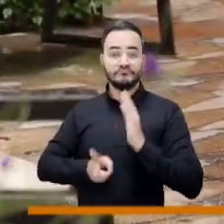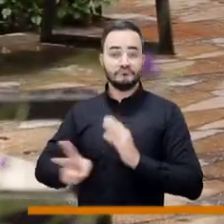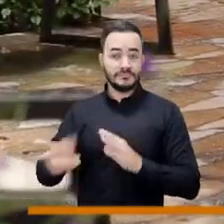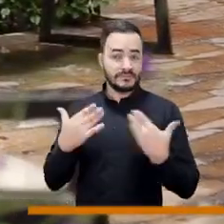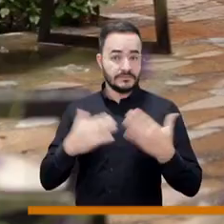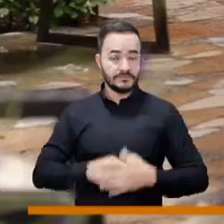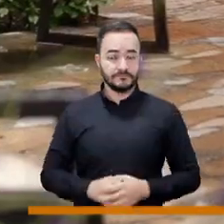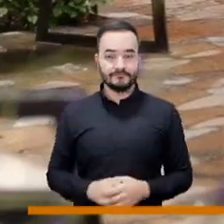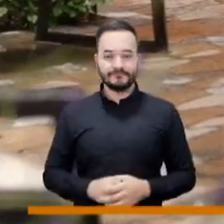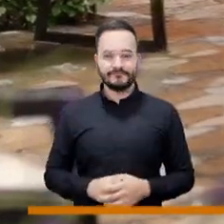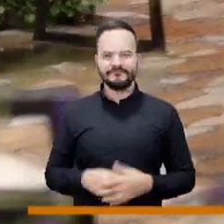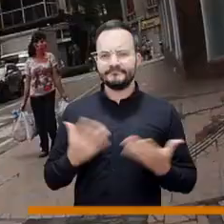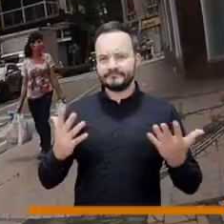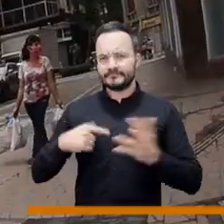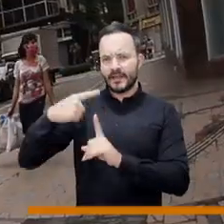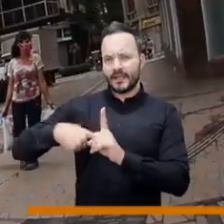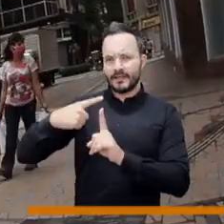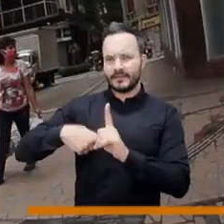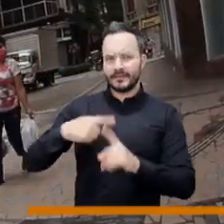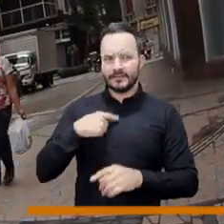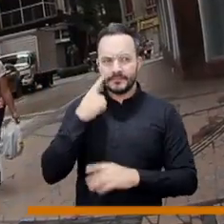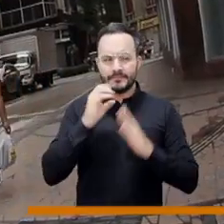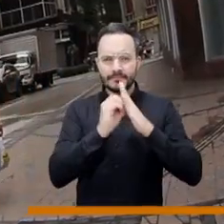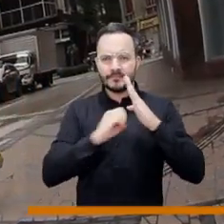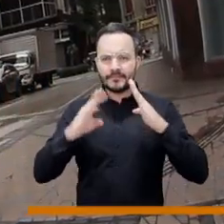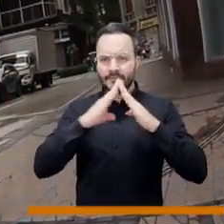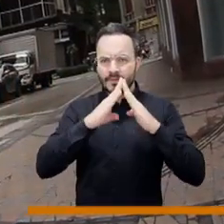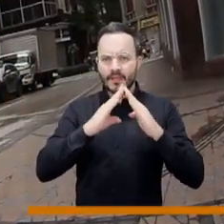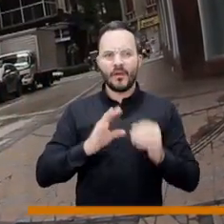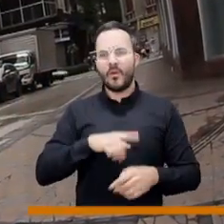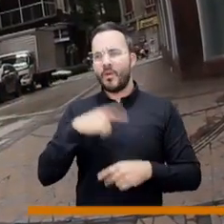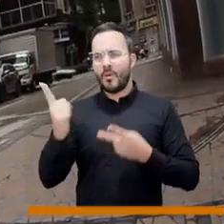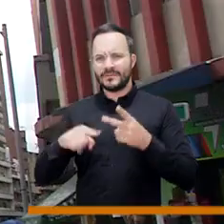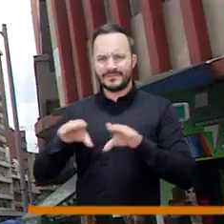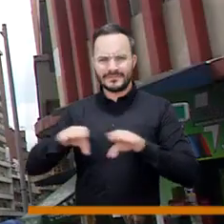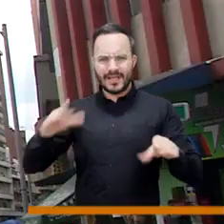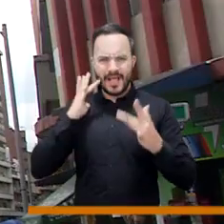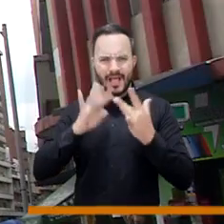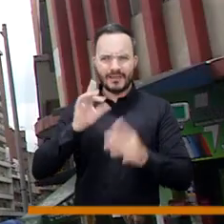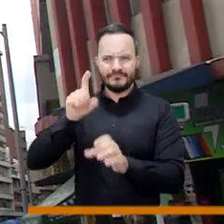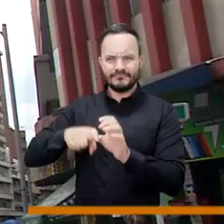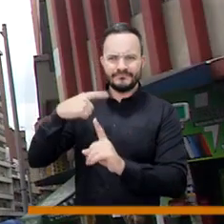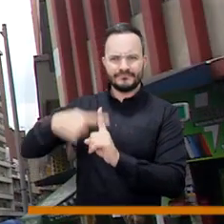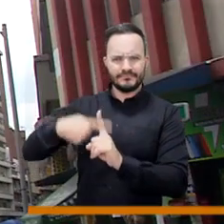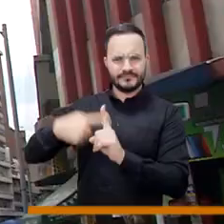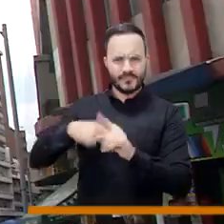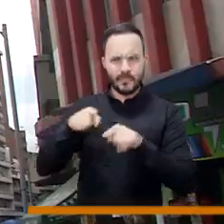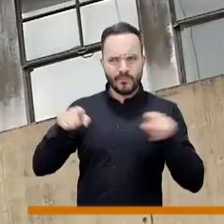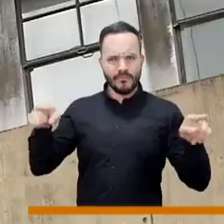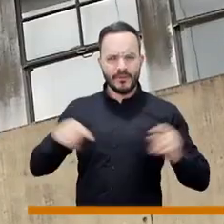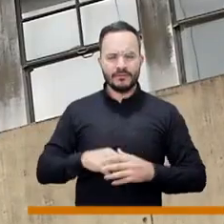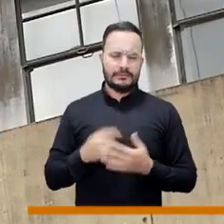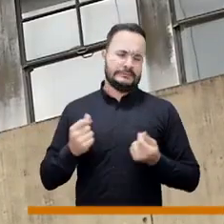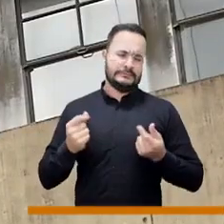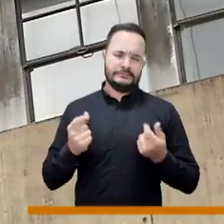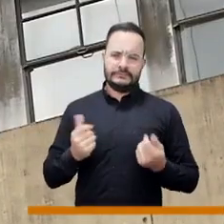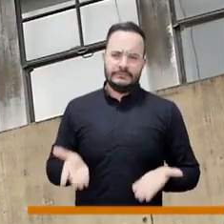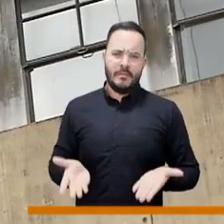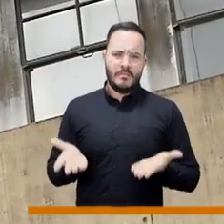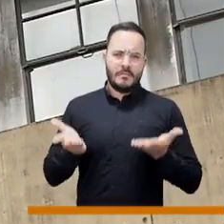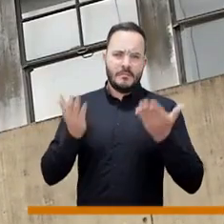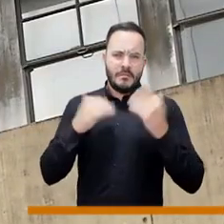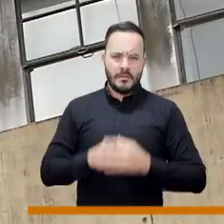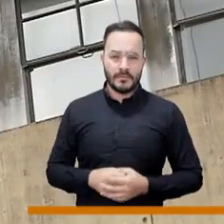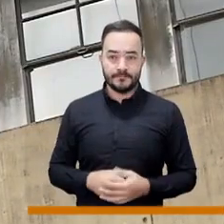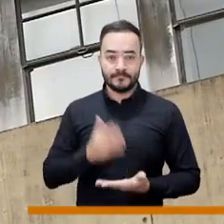El incremento del alquiler de Airbnb o plataformas de arriendo temporal para turistas se ha incrementado y